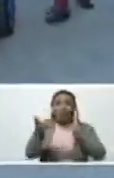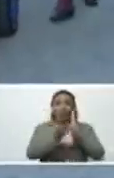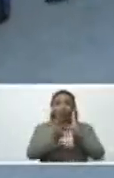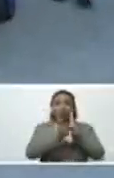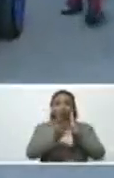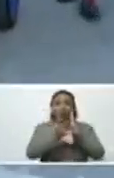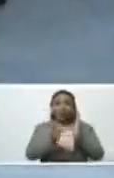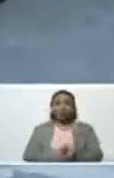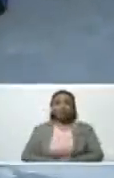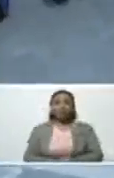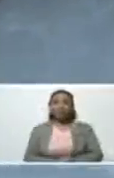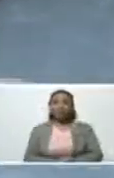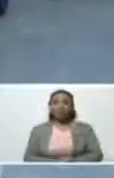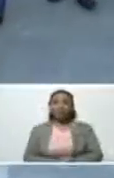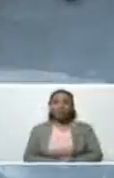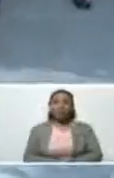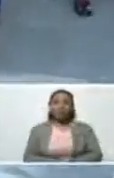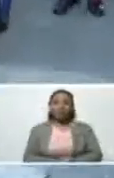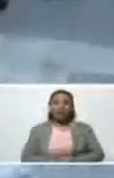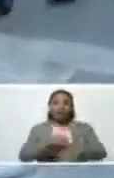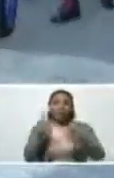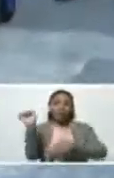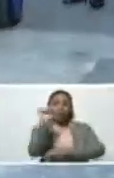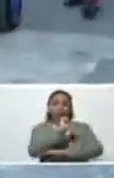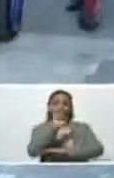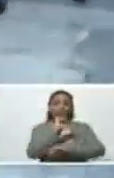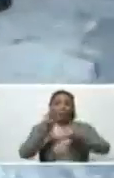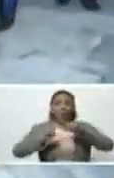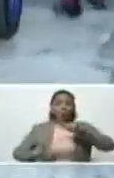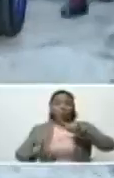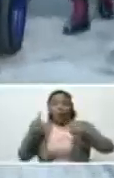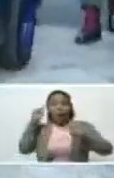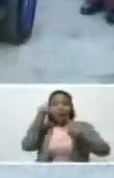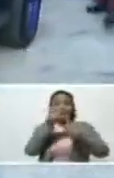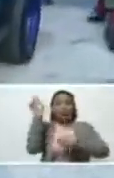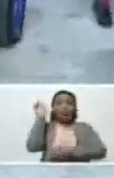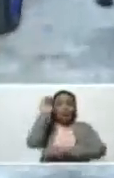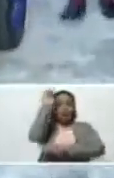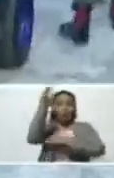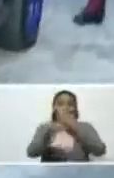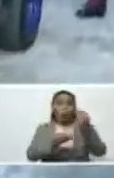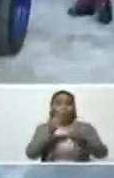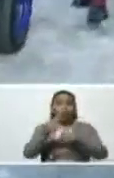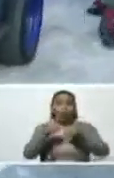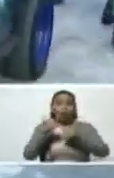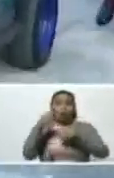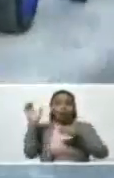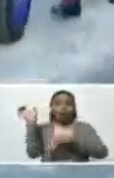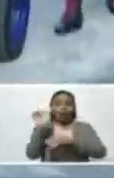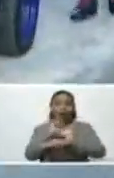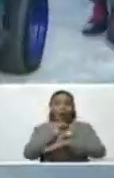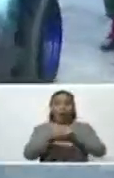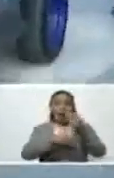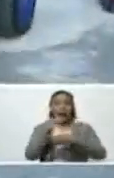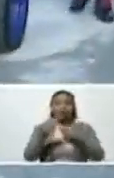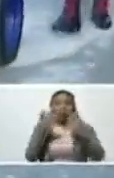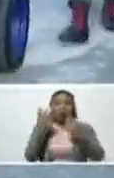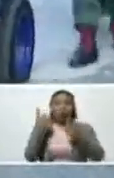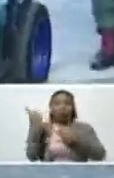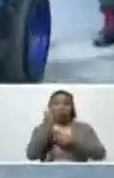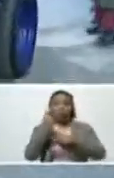tecnología de los vehículos eléctricos hacia el futuro. ¿Qué me dices, Pradelli? Este carro está hecho con puro